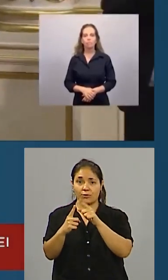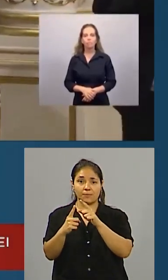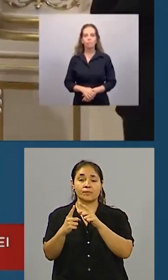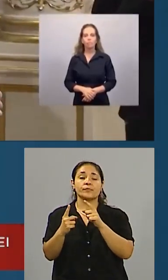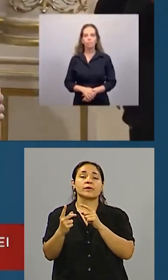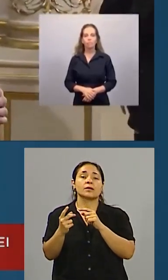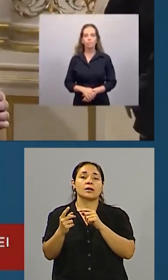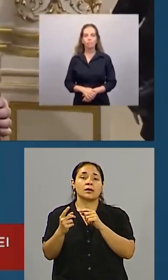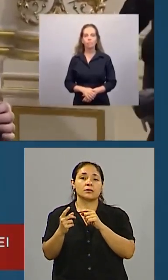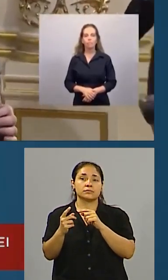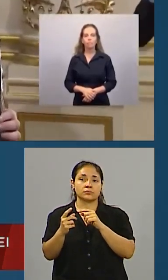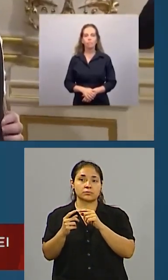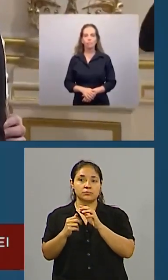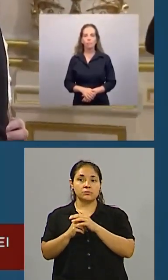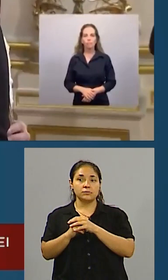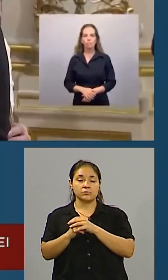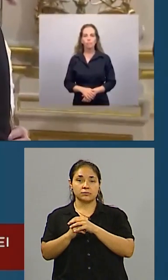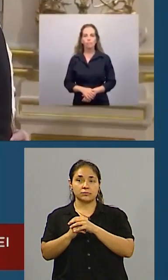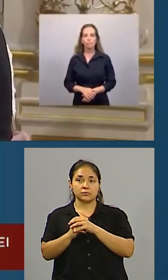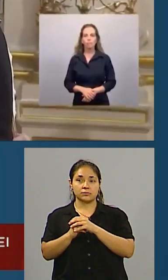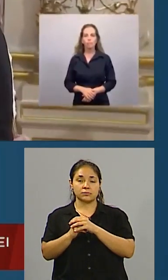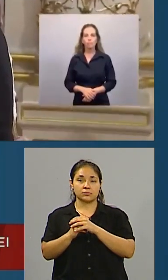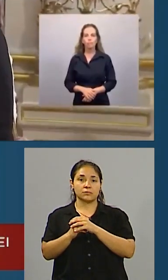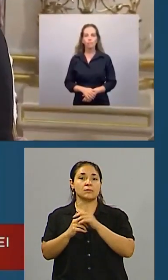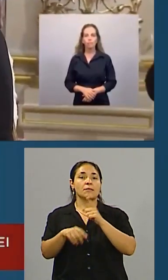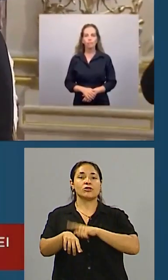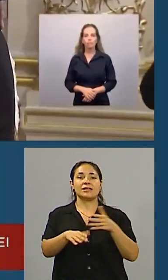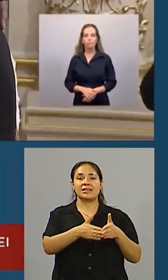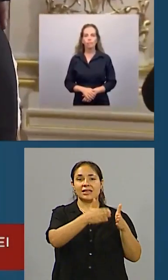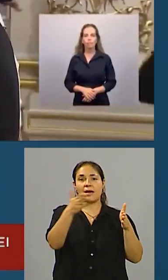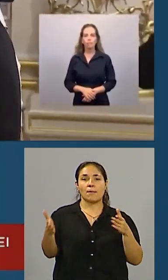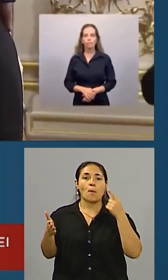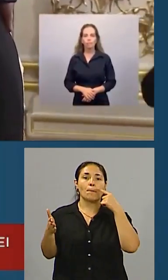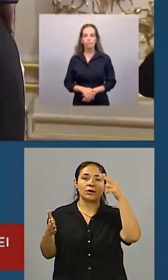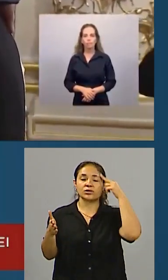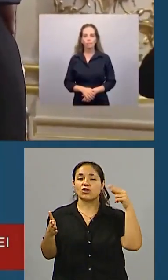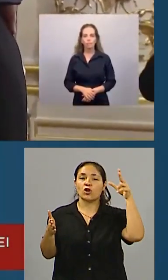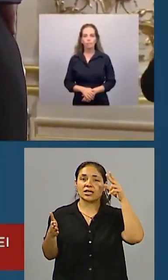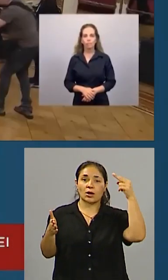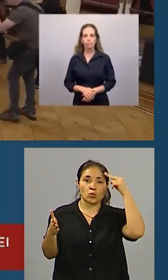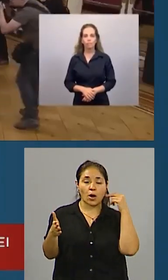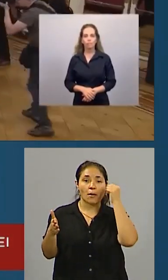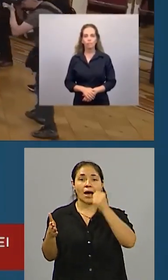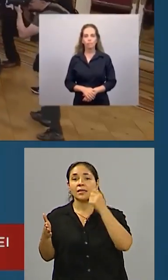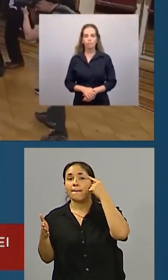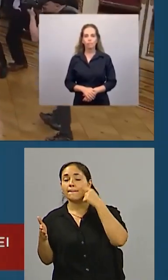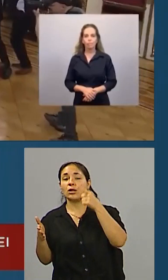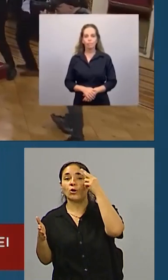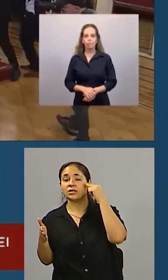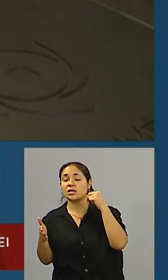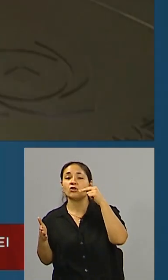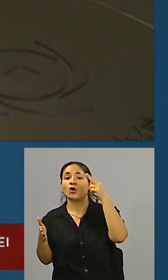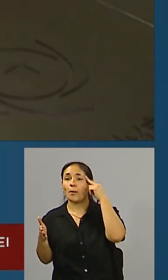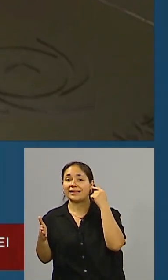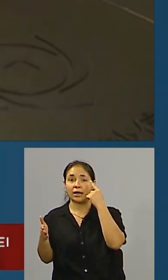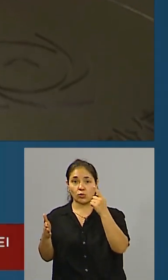proceso previo a la convertibilidad, en que el periodo de entre el 89 y 91, de entre Alfonsín y Menem, ¿qué es